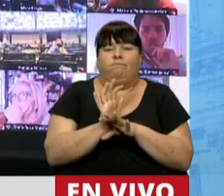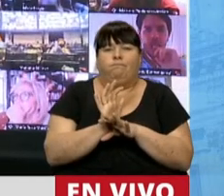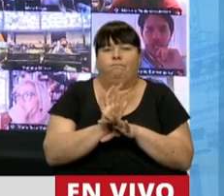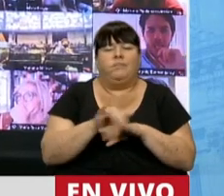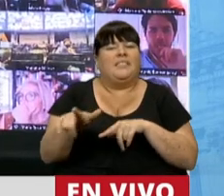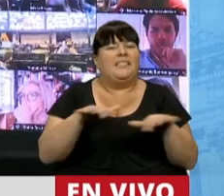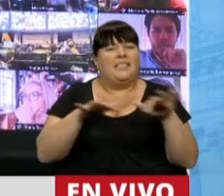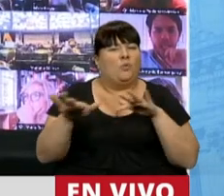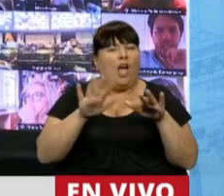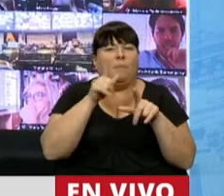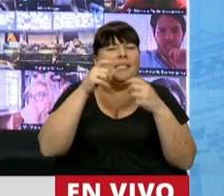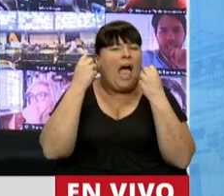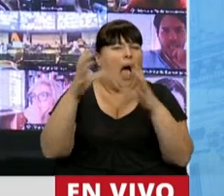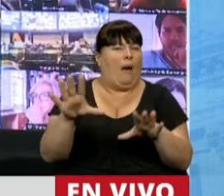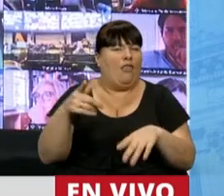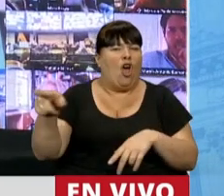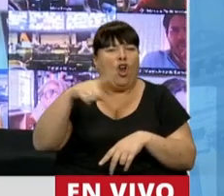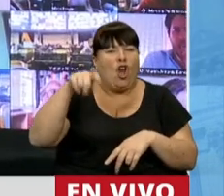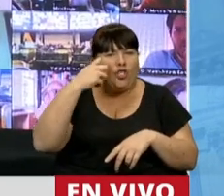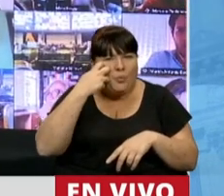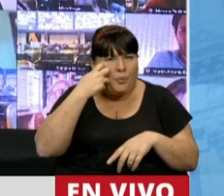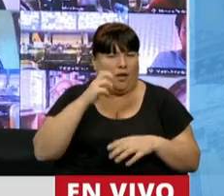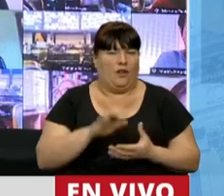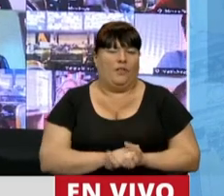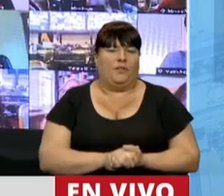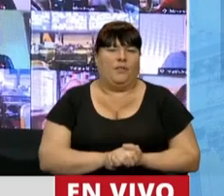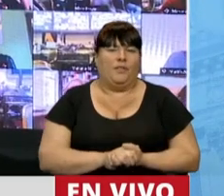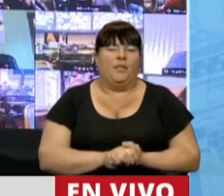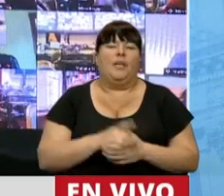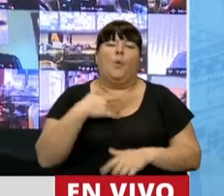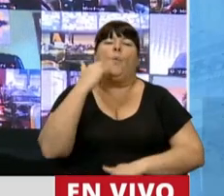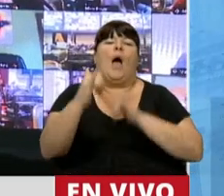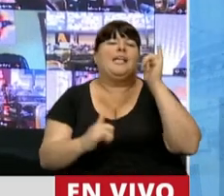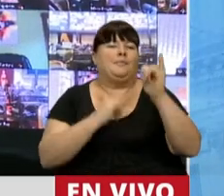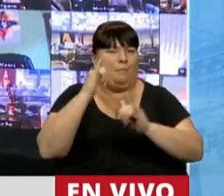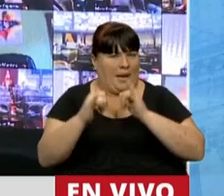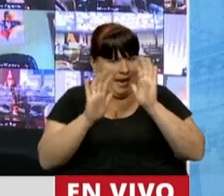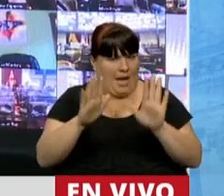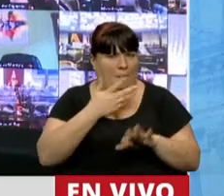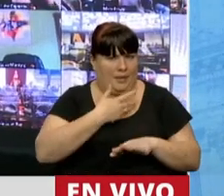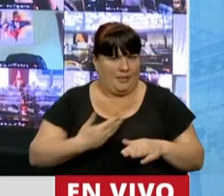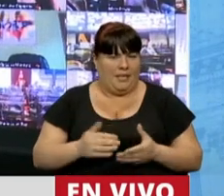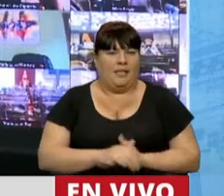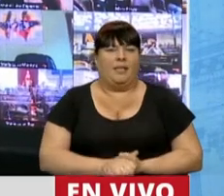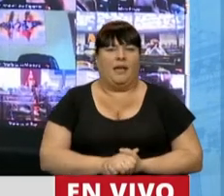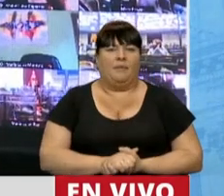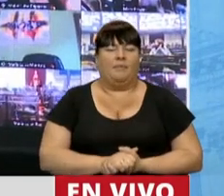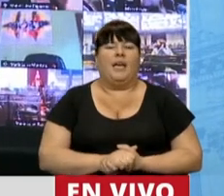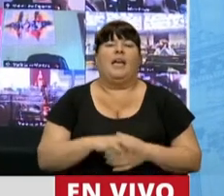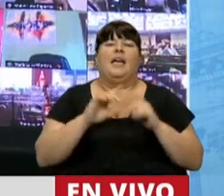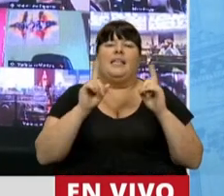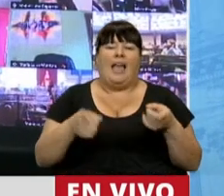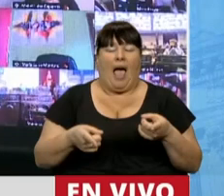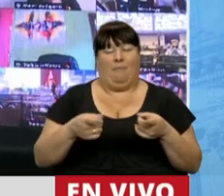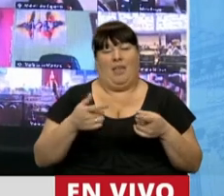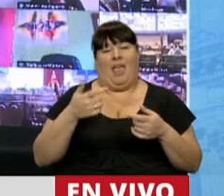en una situación de abandono de nuestros adultos mayores. Y le paso a explicar, señora presidenta. Además de